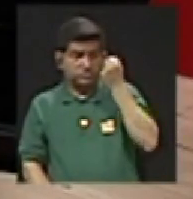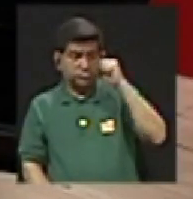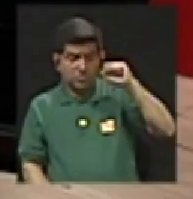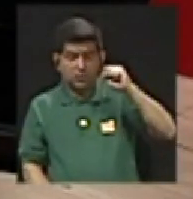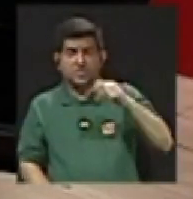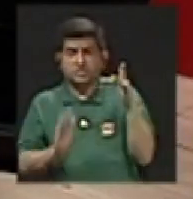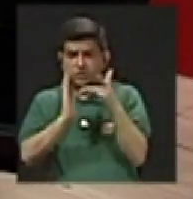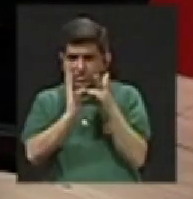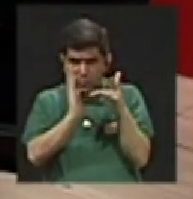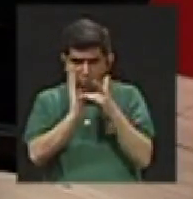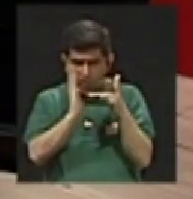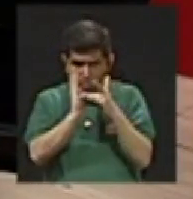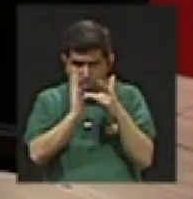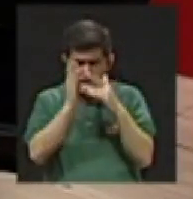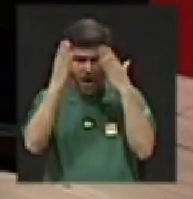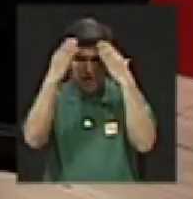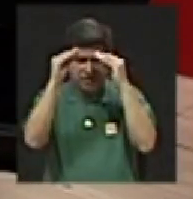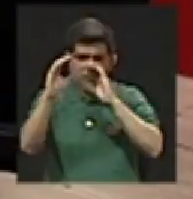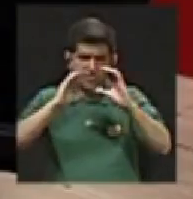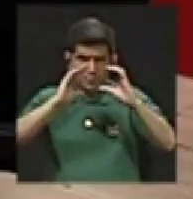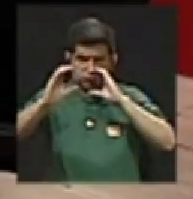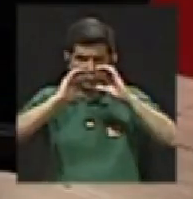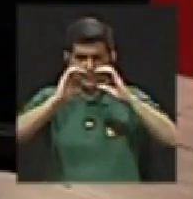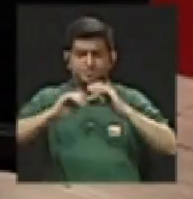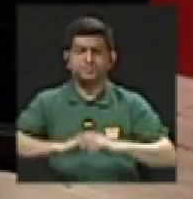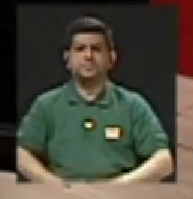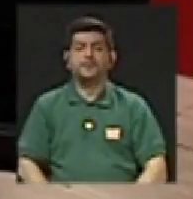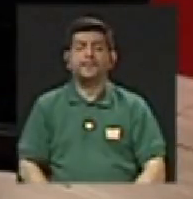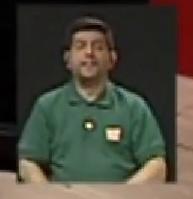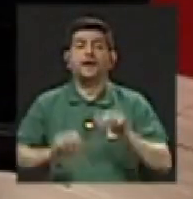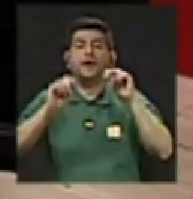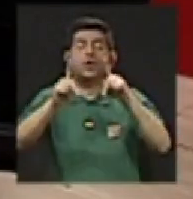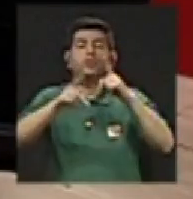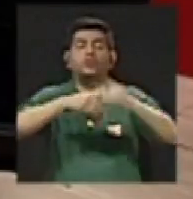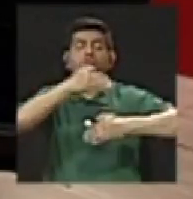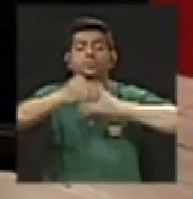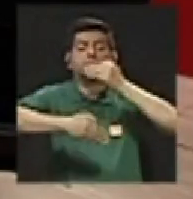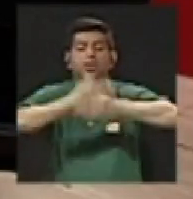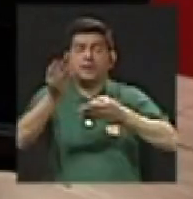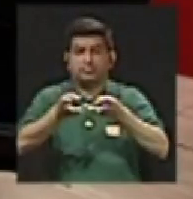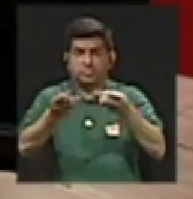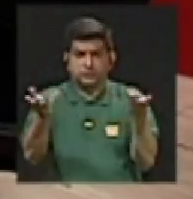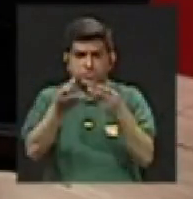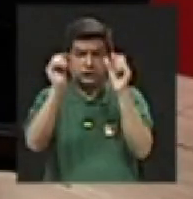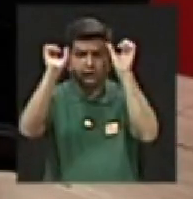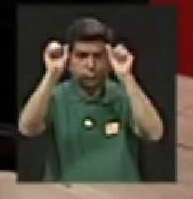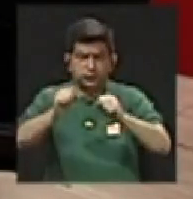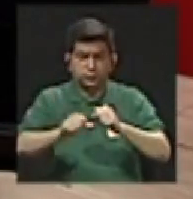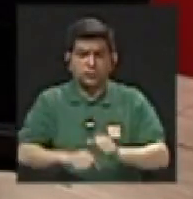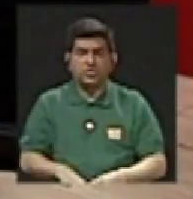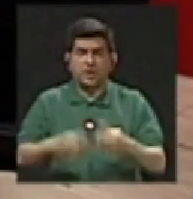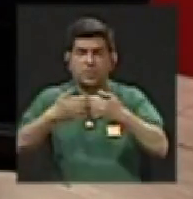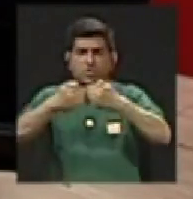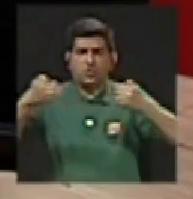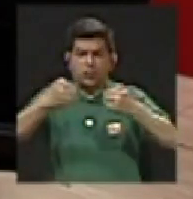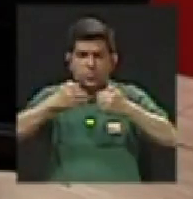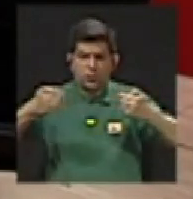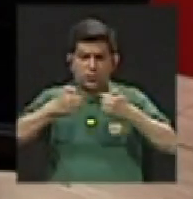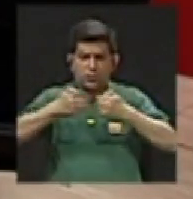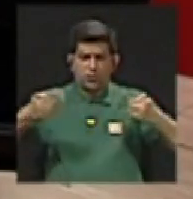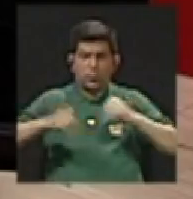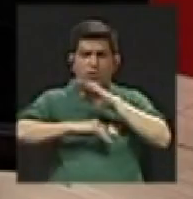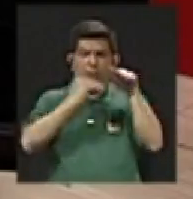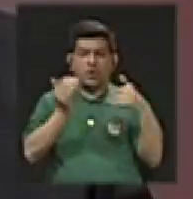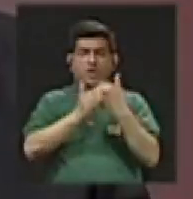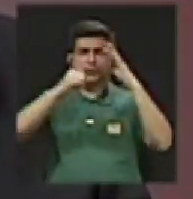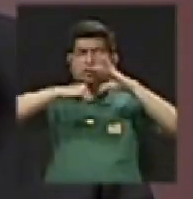de tecnologías de información y comunicación permitió que los procesos de producción pudieran desagregarse a lo largo del